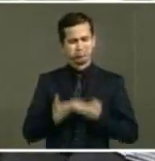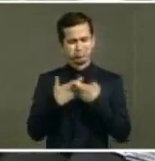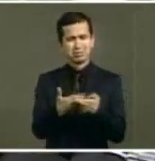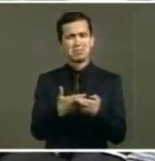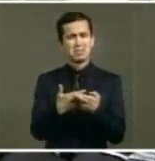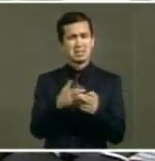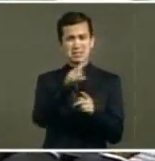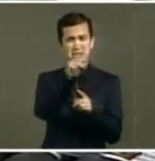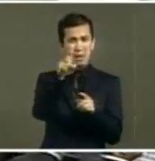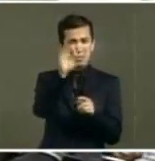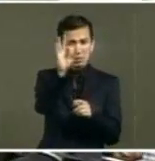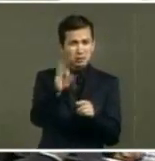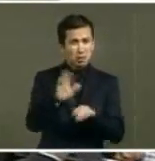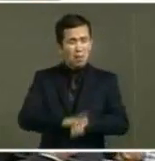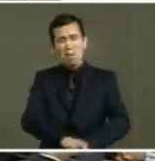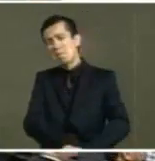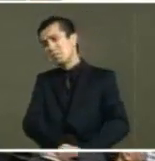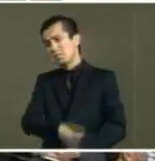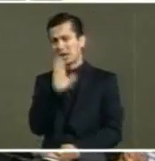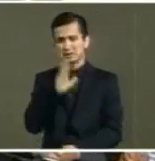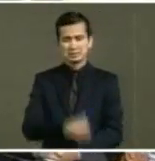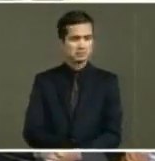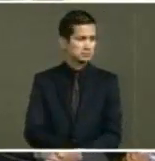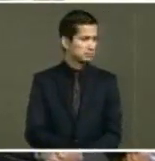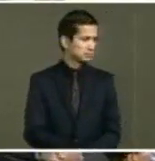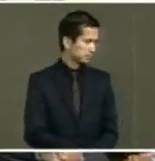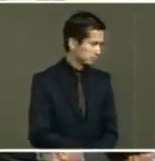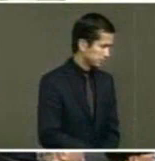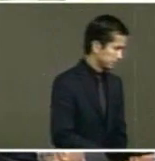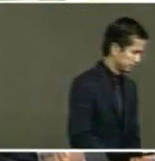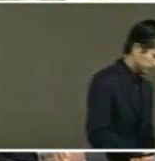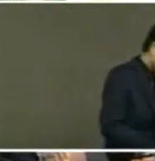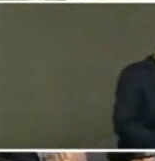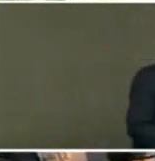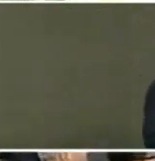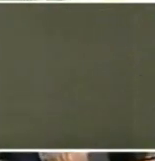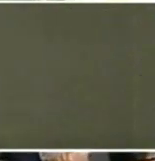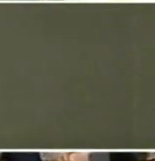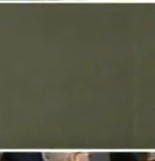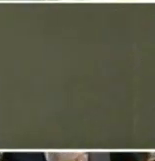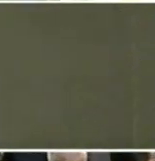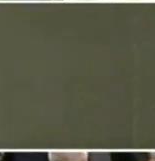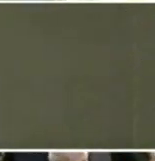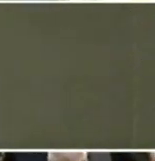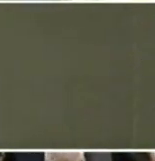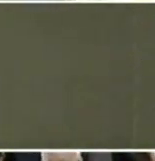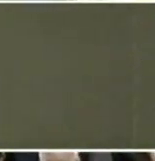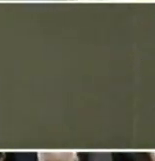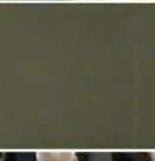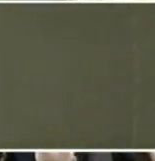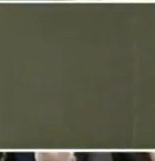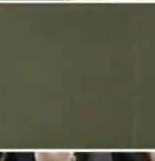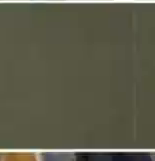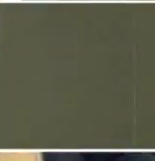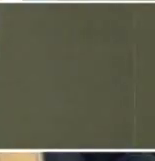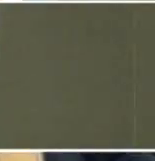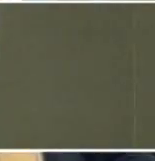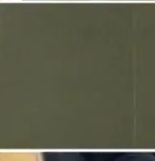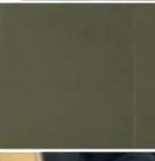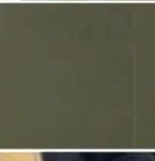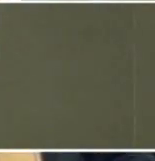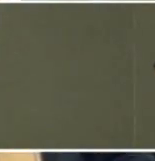al 100% de las reservas totales. Dije que este sería el sexenio de la infraestructura y